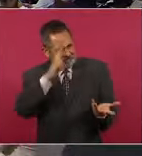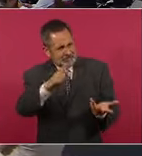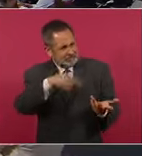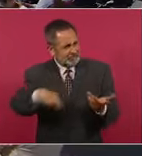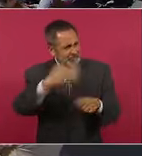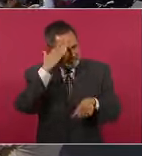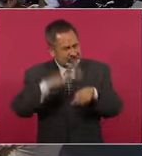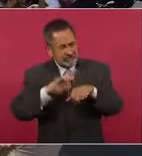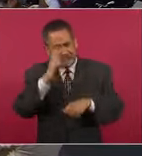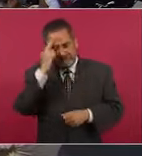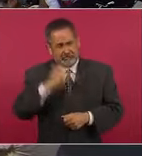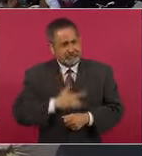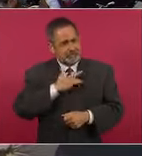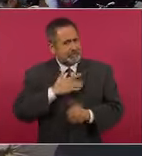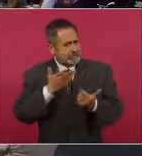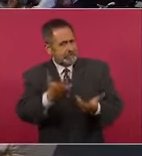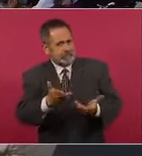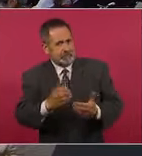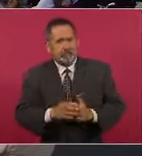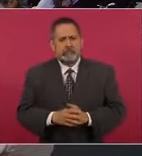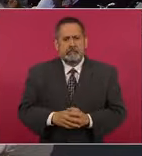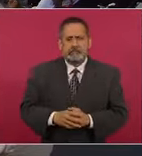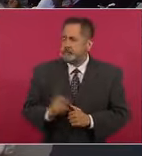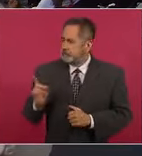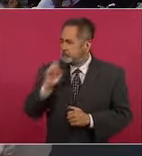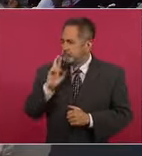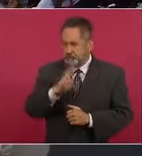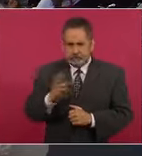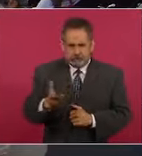Gracias. Muy bien. A ver si tú podrías.